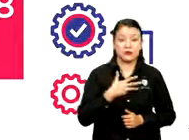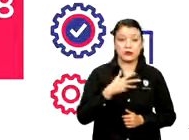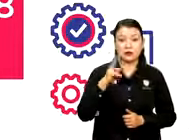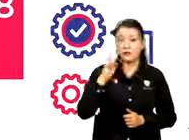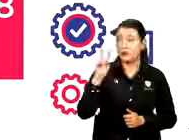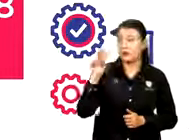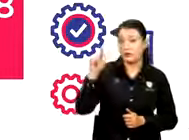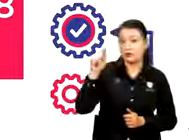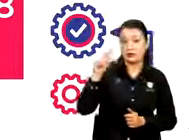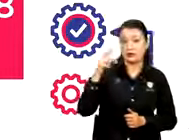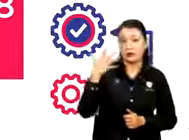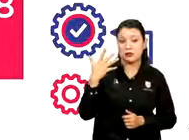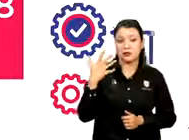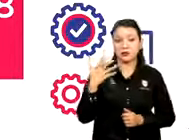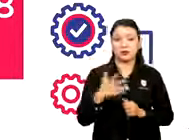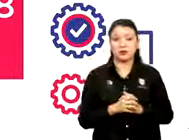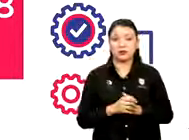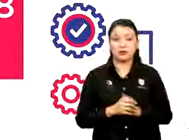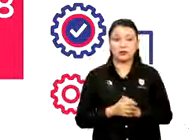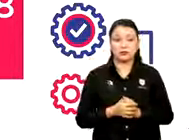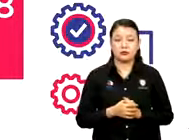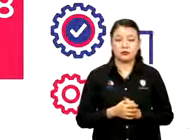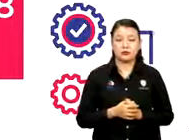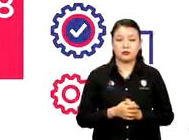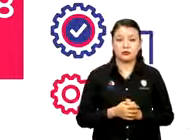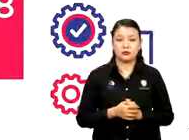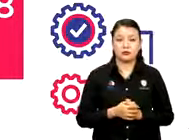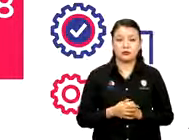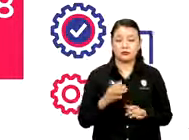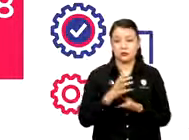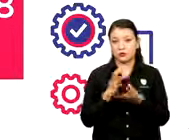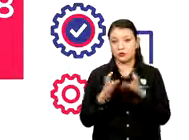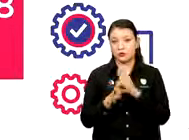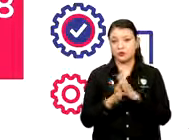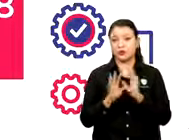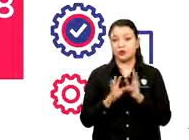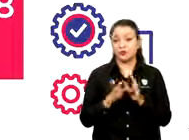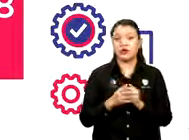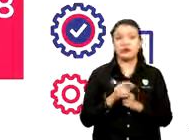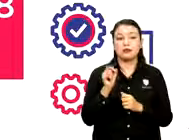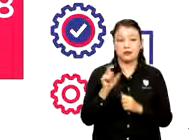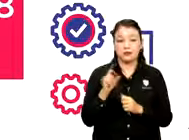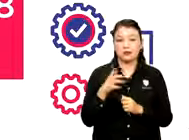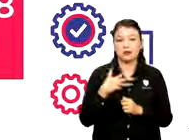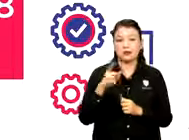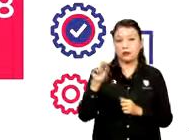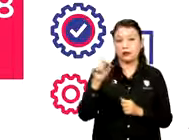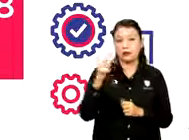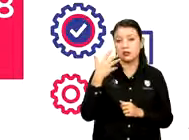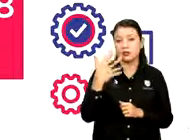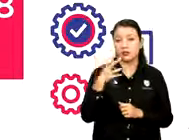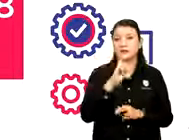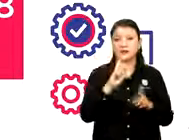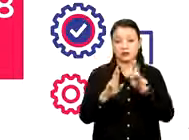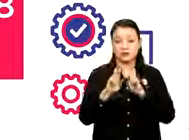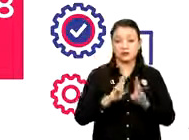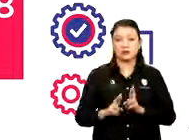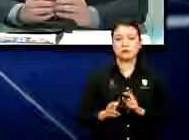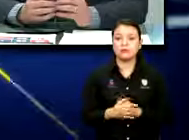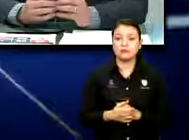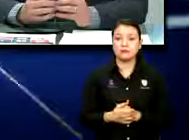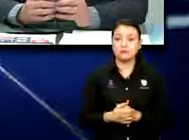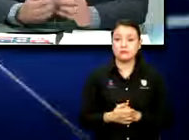procedimientos de responsabilidades administrativas en los cuales ya se han emitido 25 resoluciones las cuales obviamente han sido